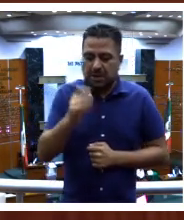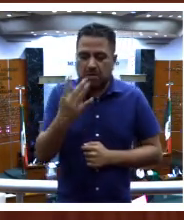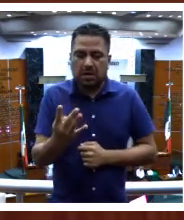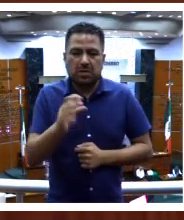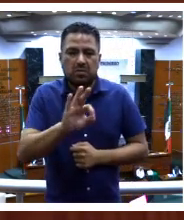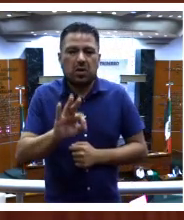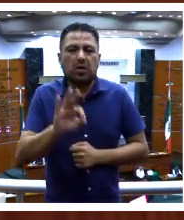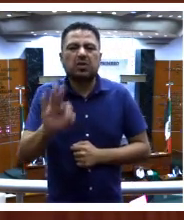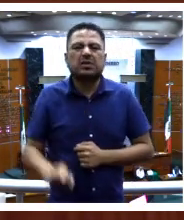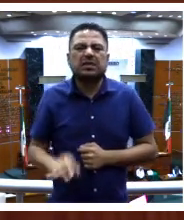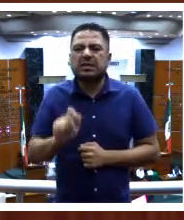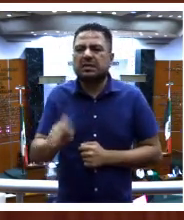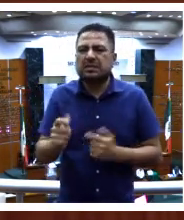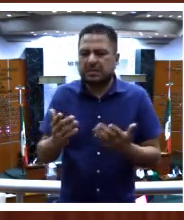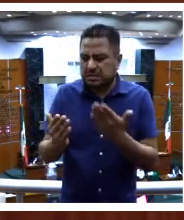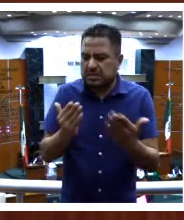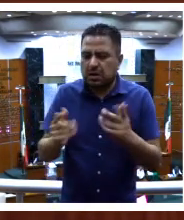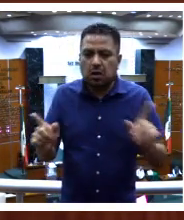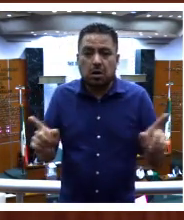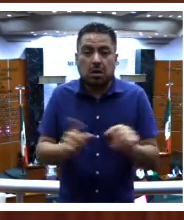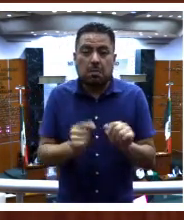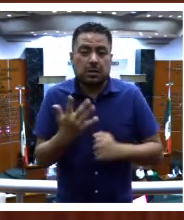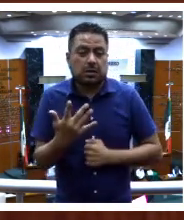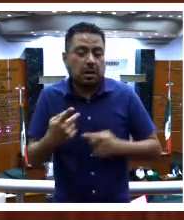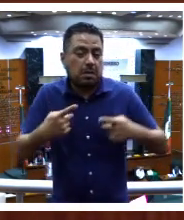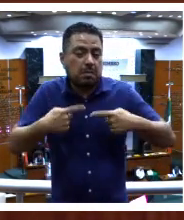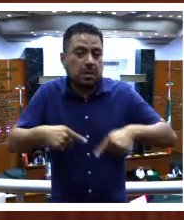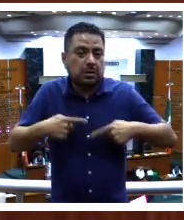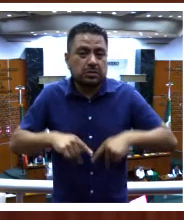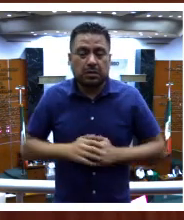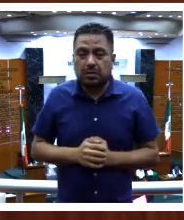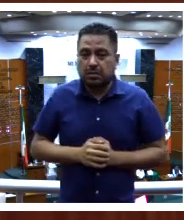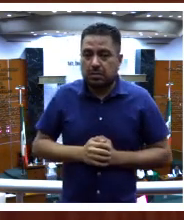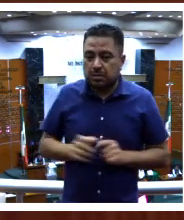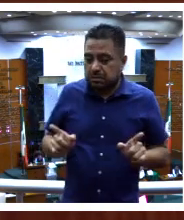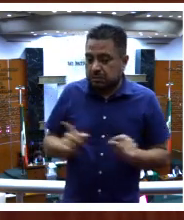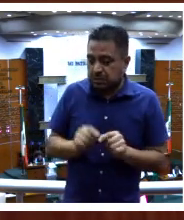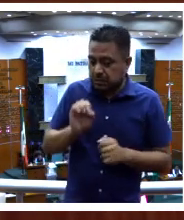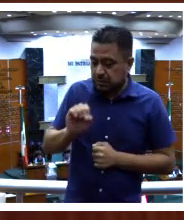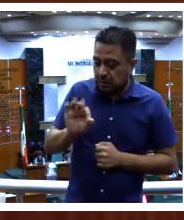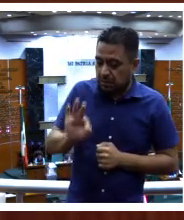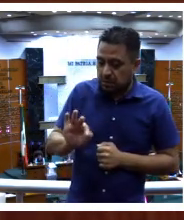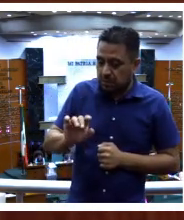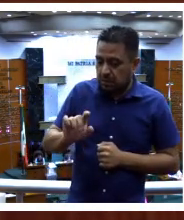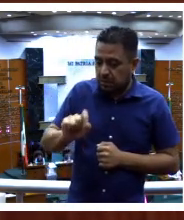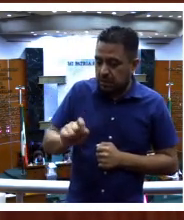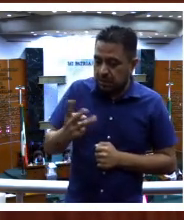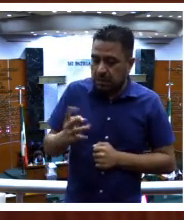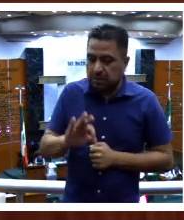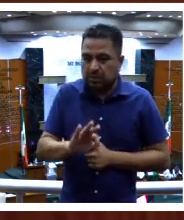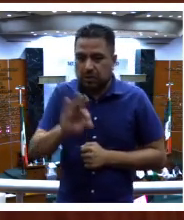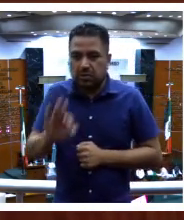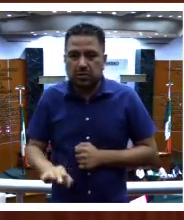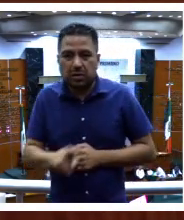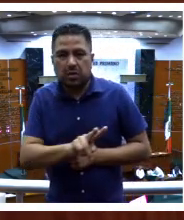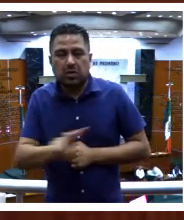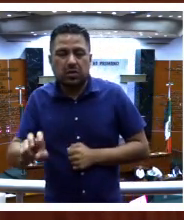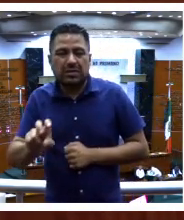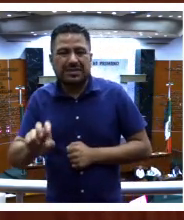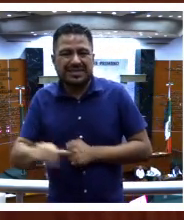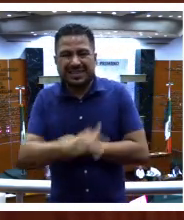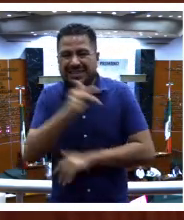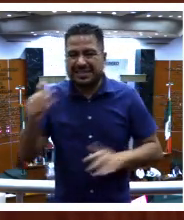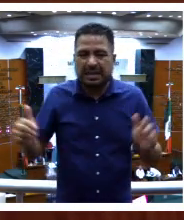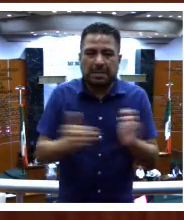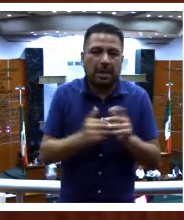4.23% equivale a tan solo 5 personas, lo cual es el 0.23% de las